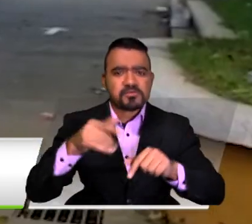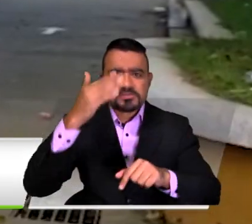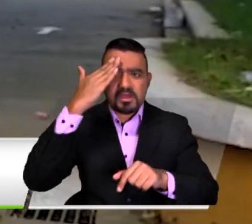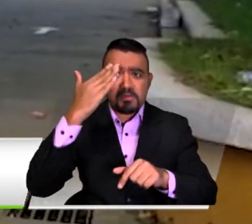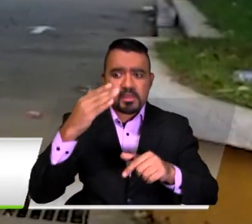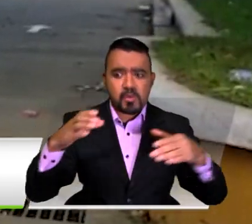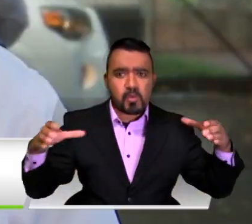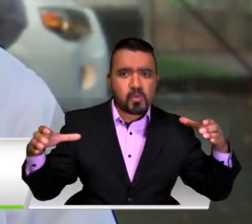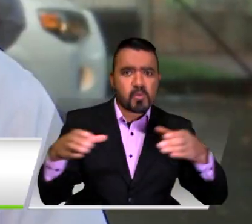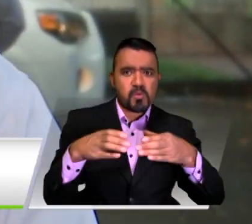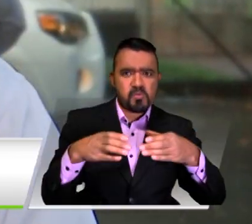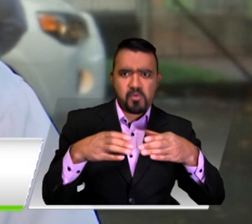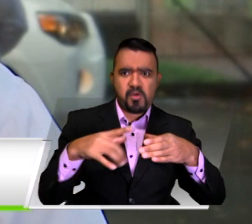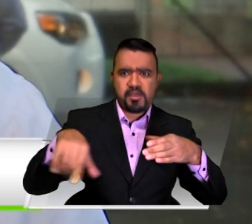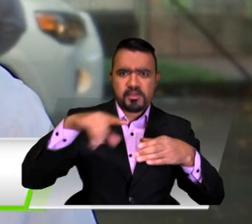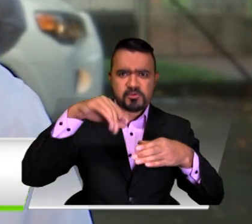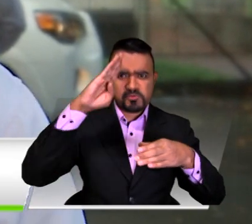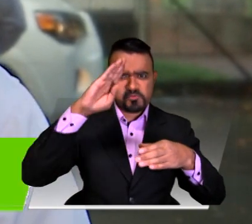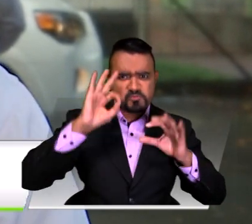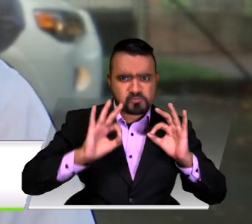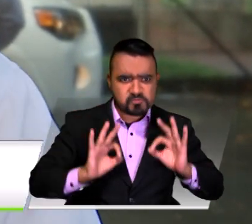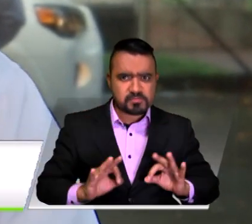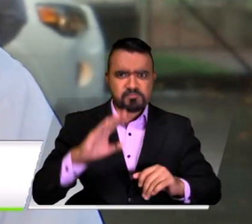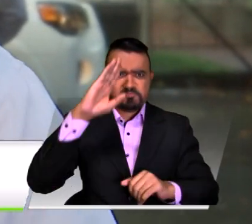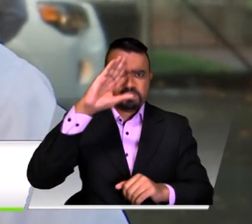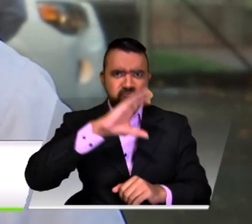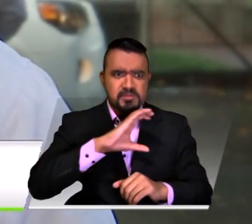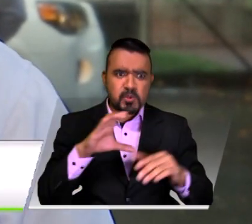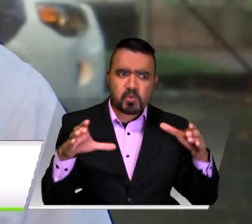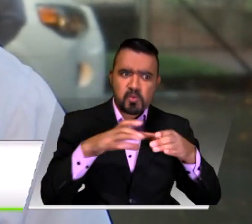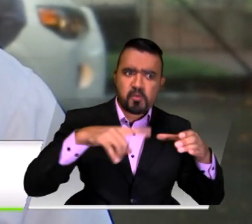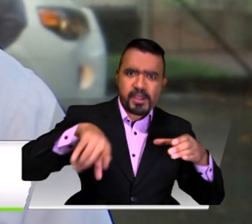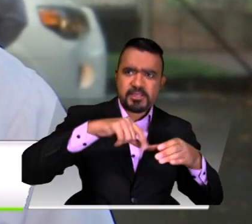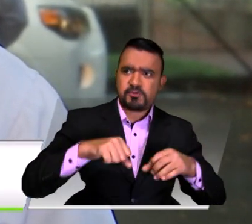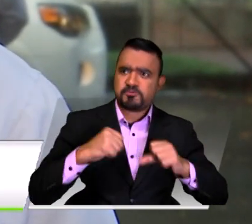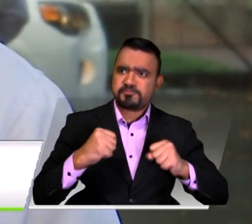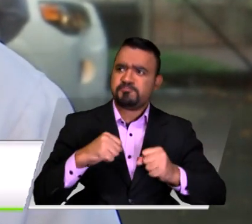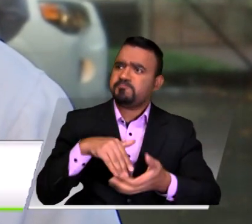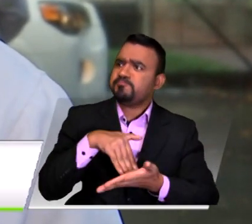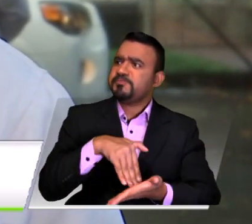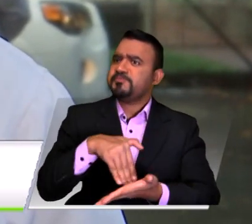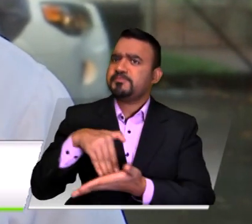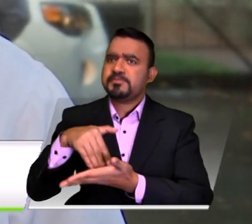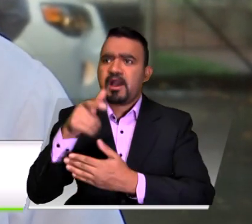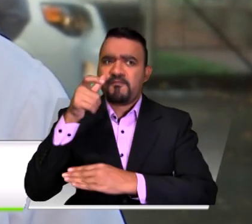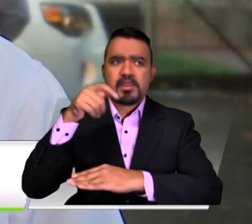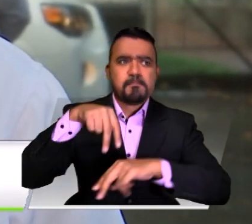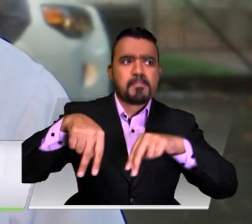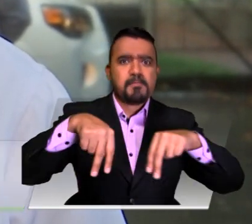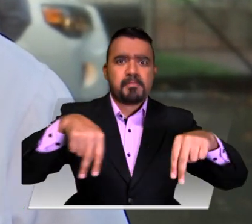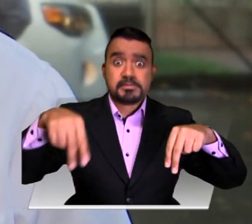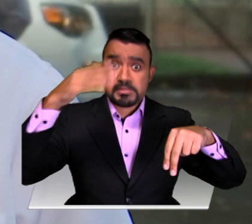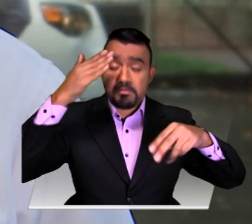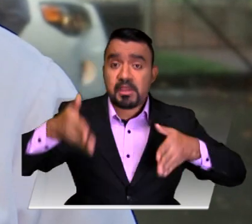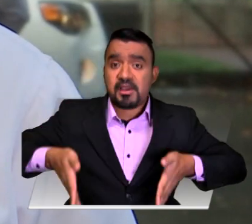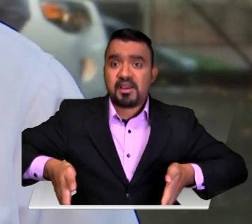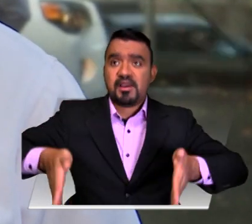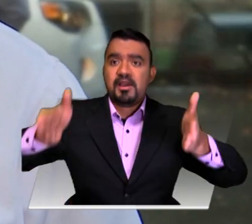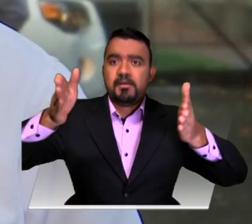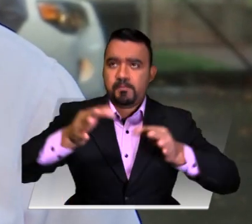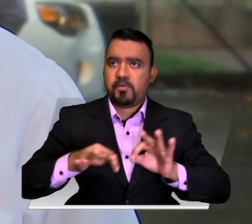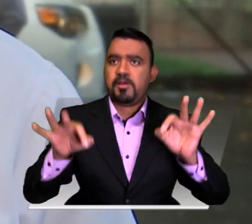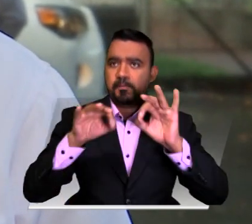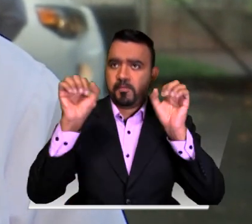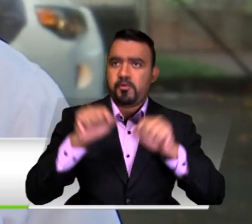tarea quilis fortalecer la operatividad y fortalecer la presencia de hombres en las vías y obviamente prevenir o